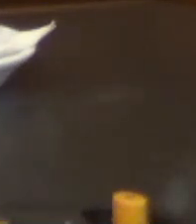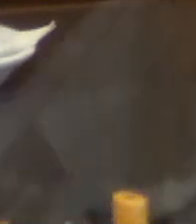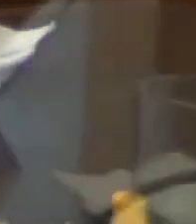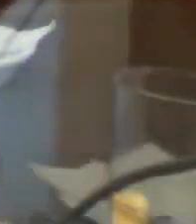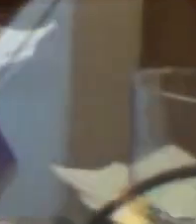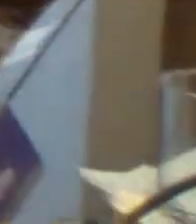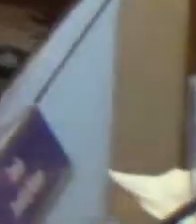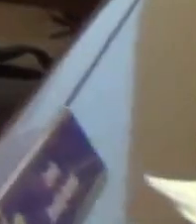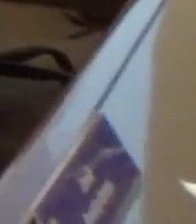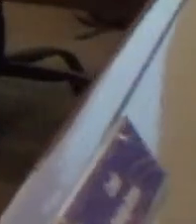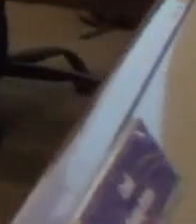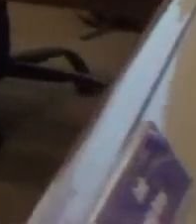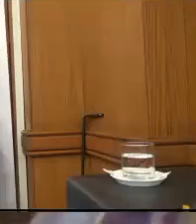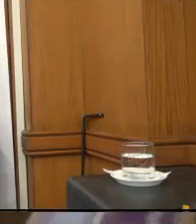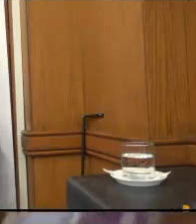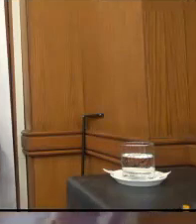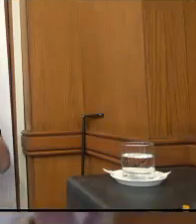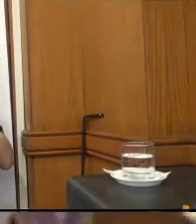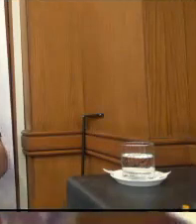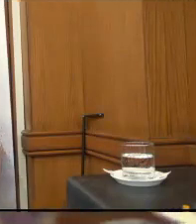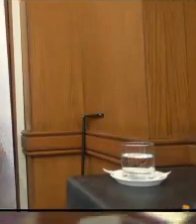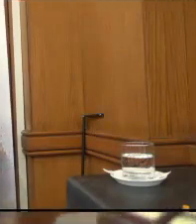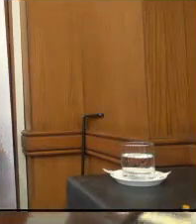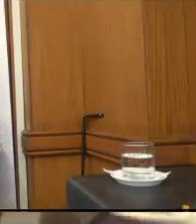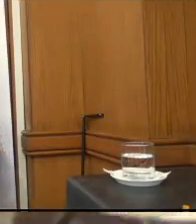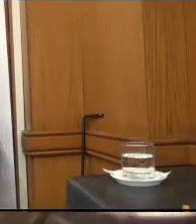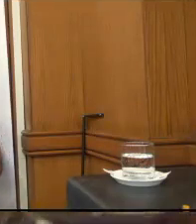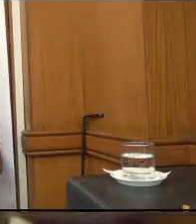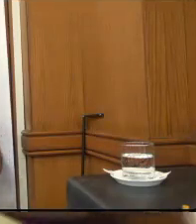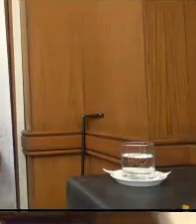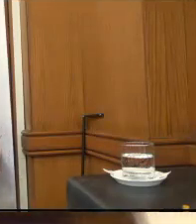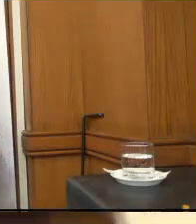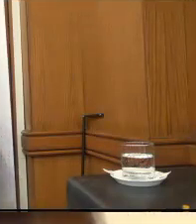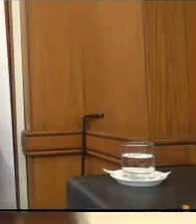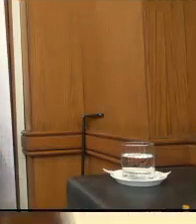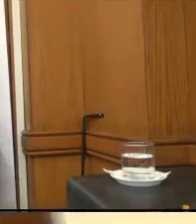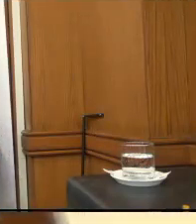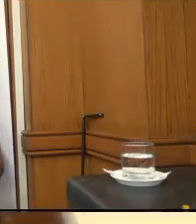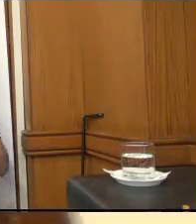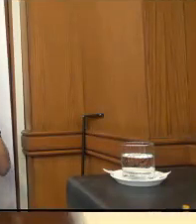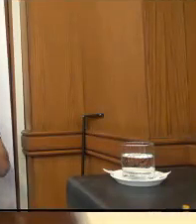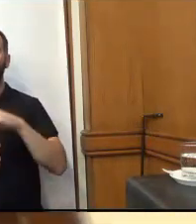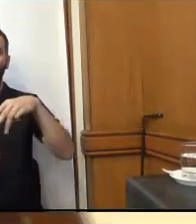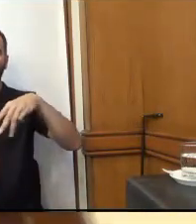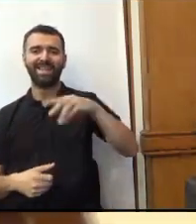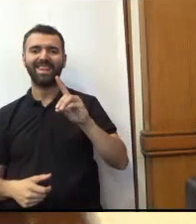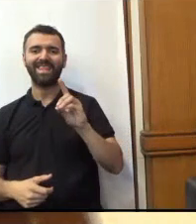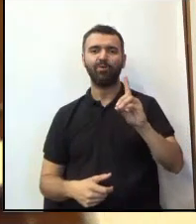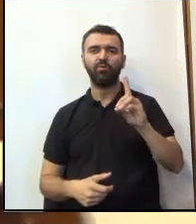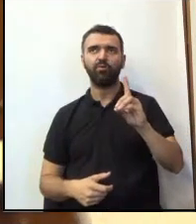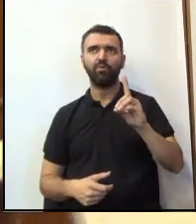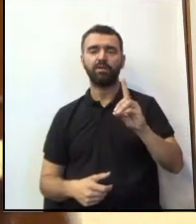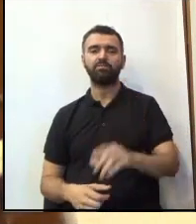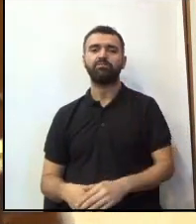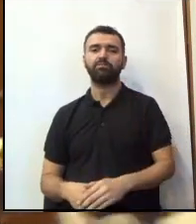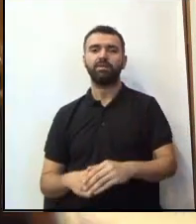Apruebo, gracias. Gracias, concejala Valle. Apruebo, muchas gracias. Concejala de Cubiel.